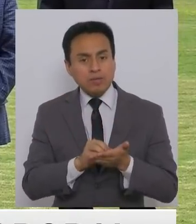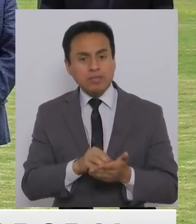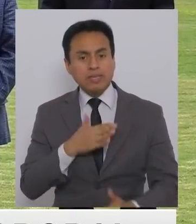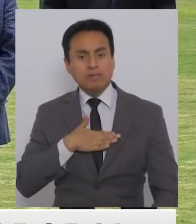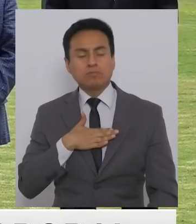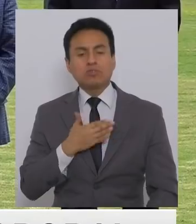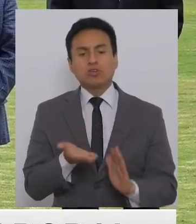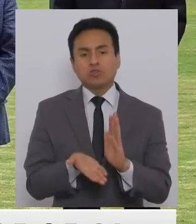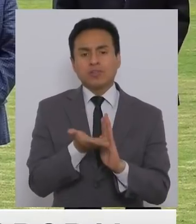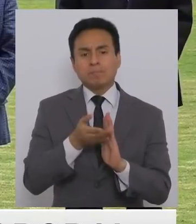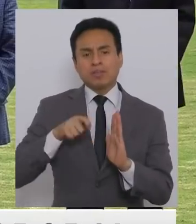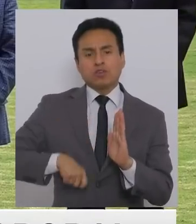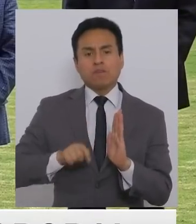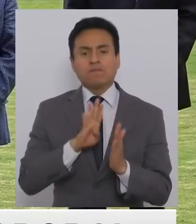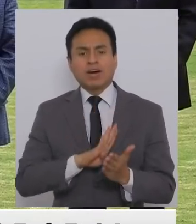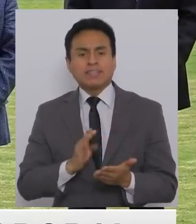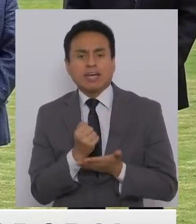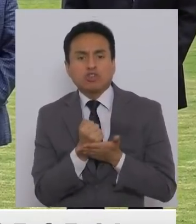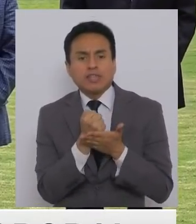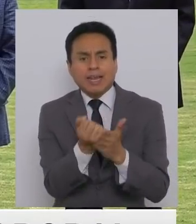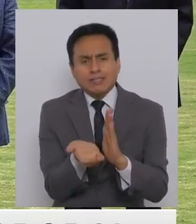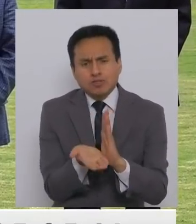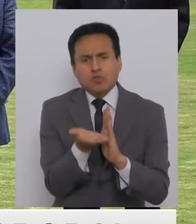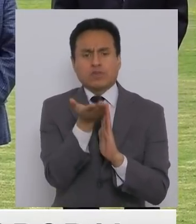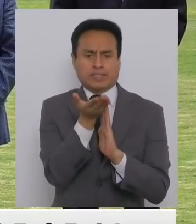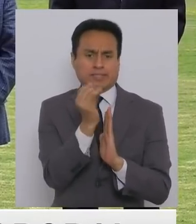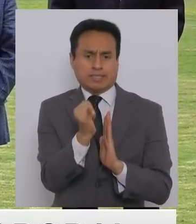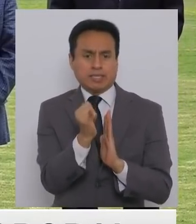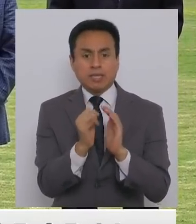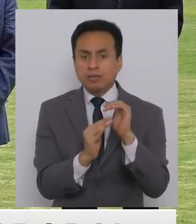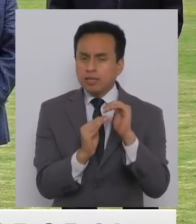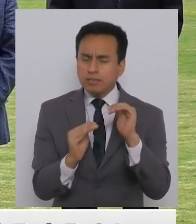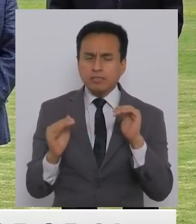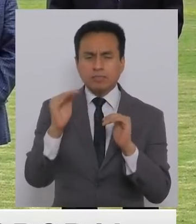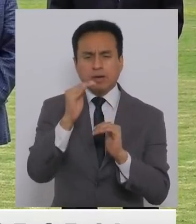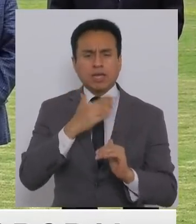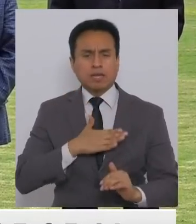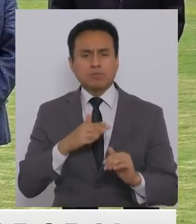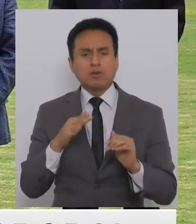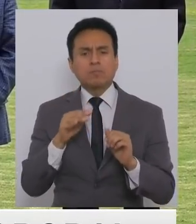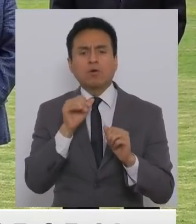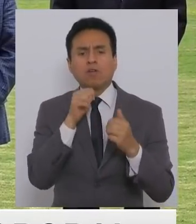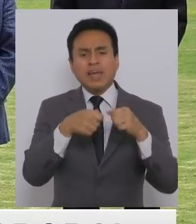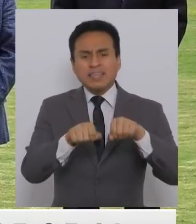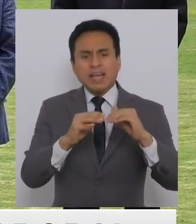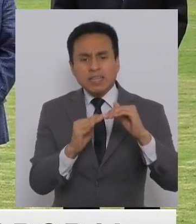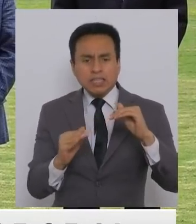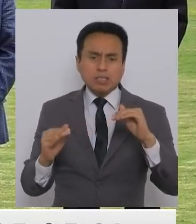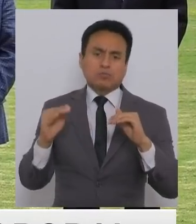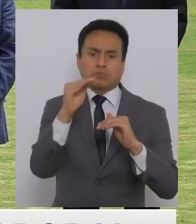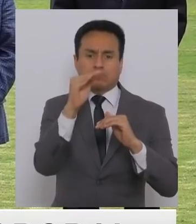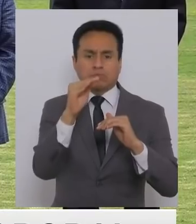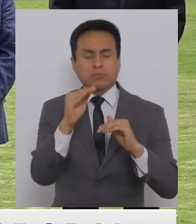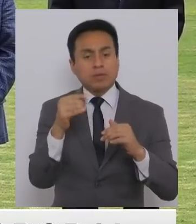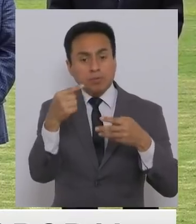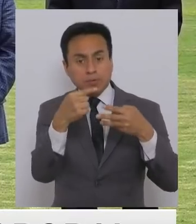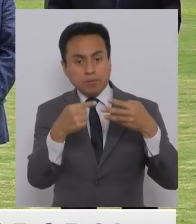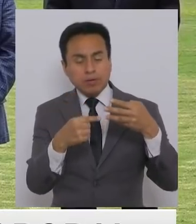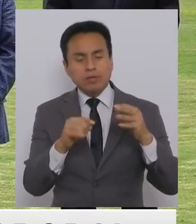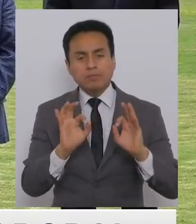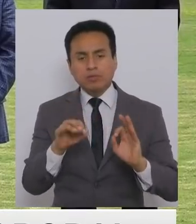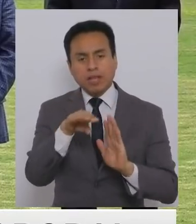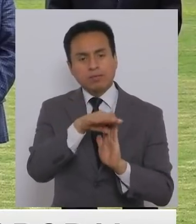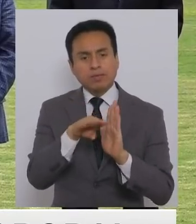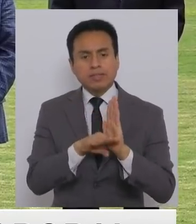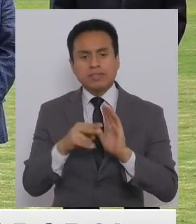subir la pensión básica solidaria para que esté por encima de la línea de pobreza. Esos son los principales componentes de